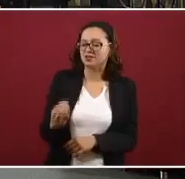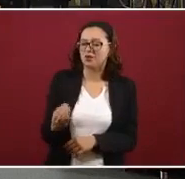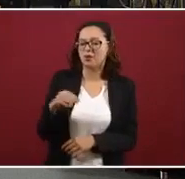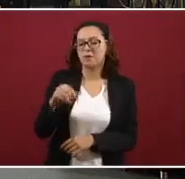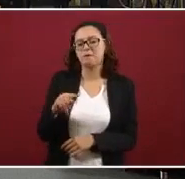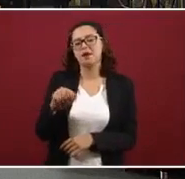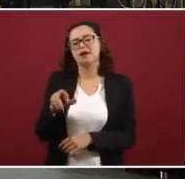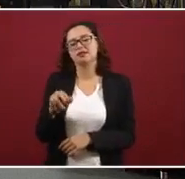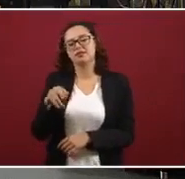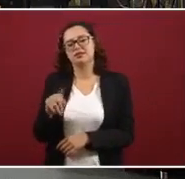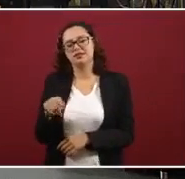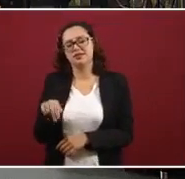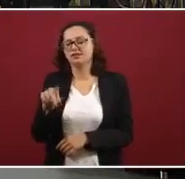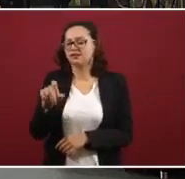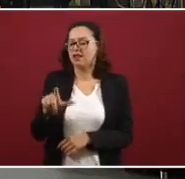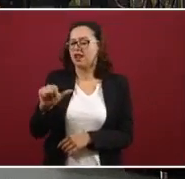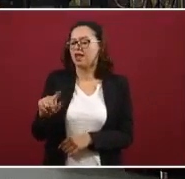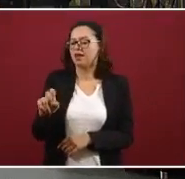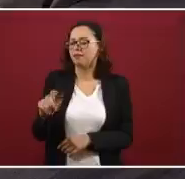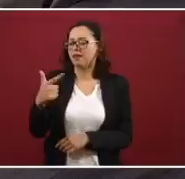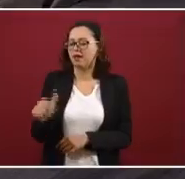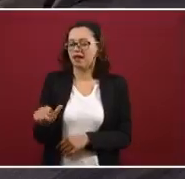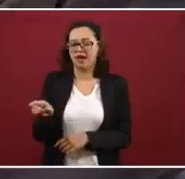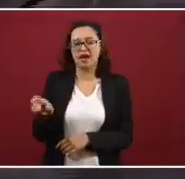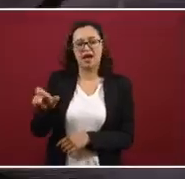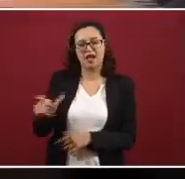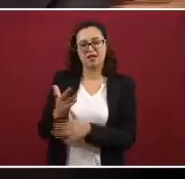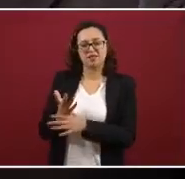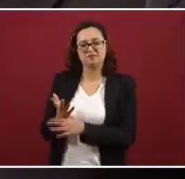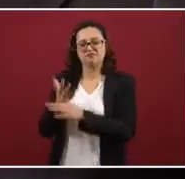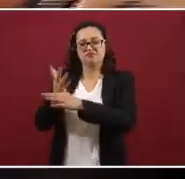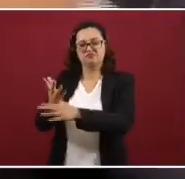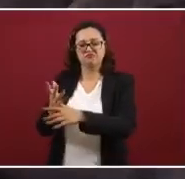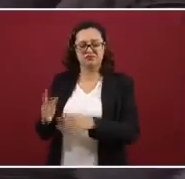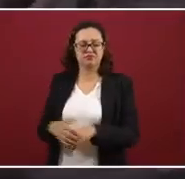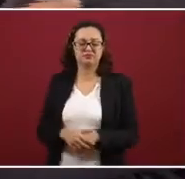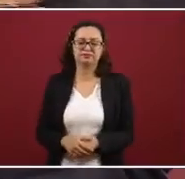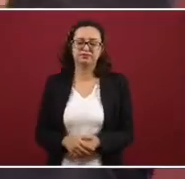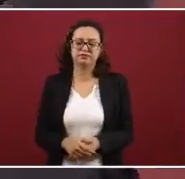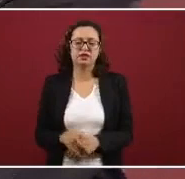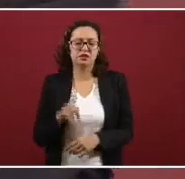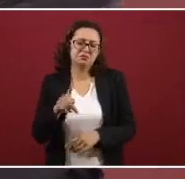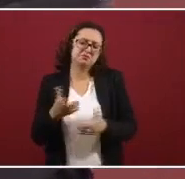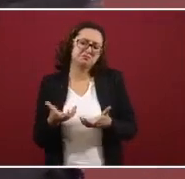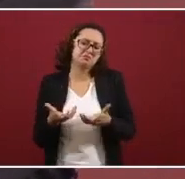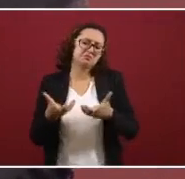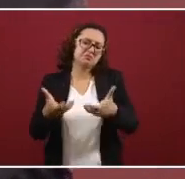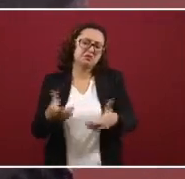Y él narra eso, de que hay unas mujeres en el camino